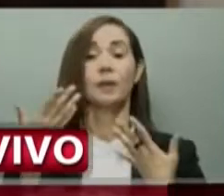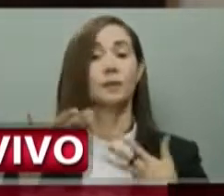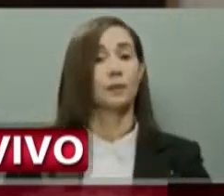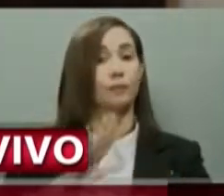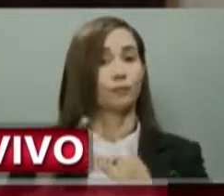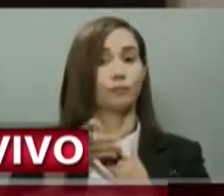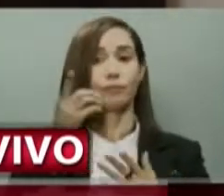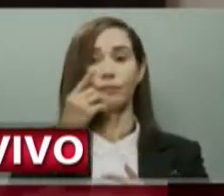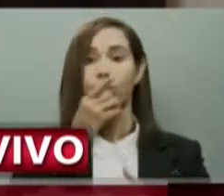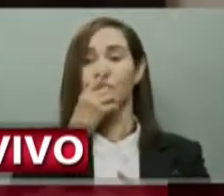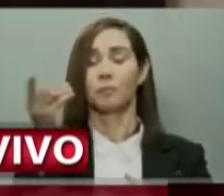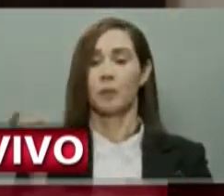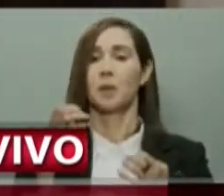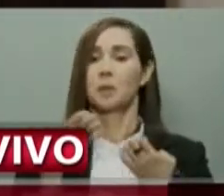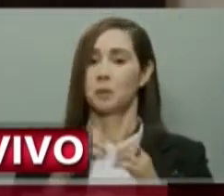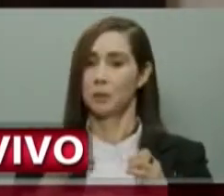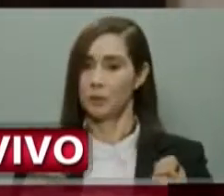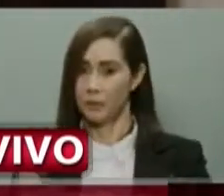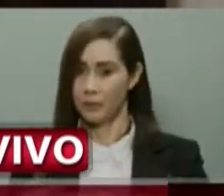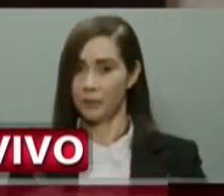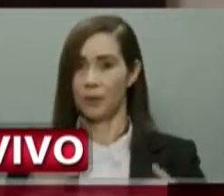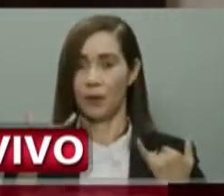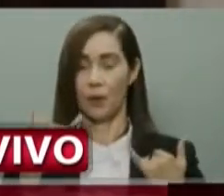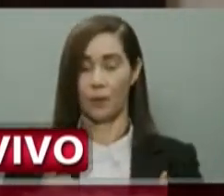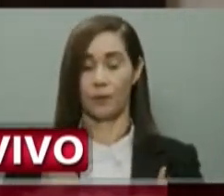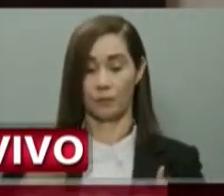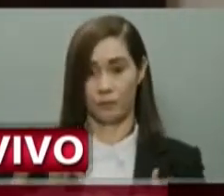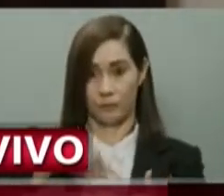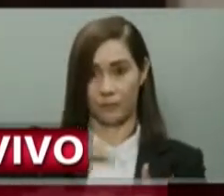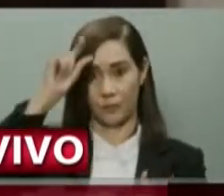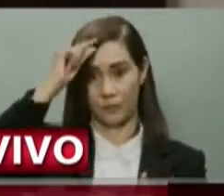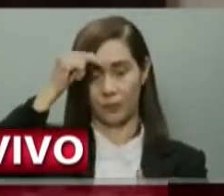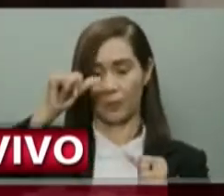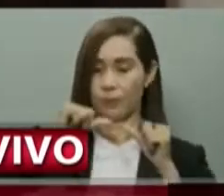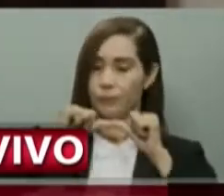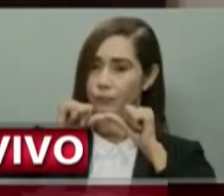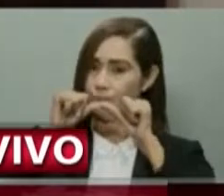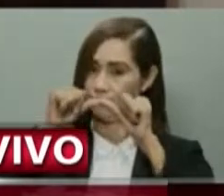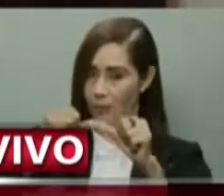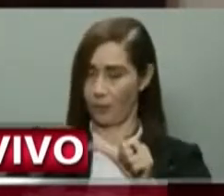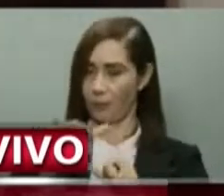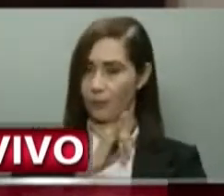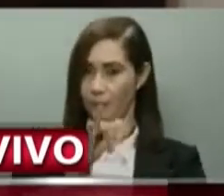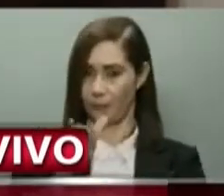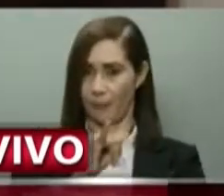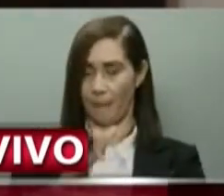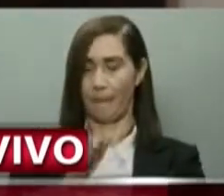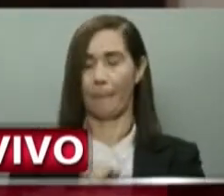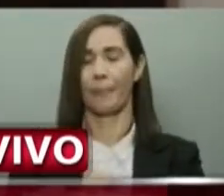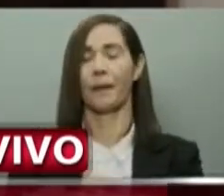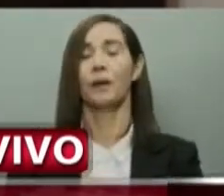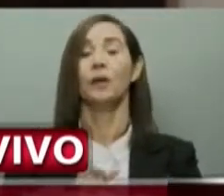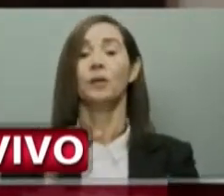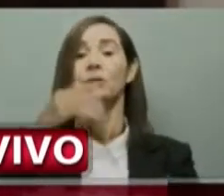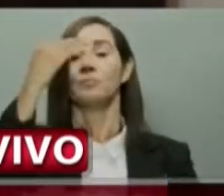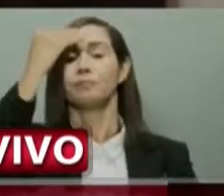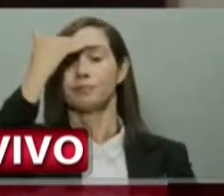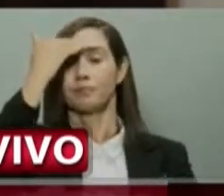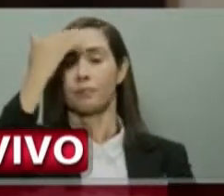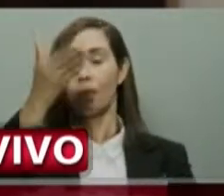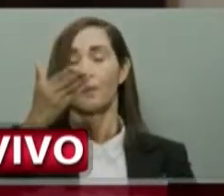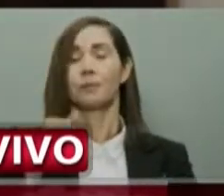parte y ahora le toca al gobierno continuar haciendo la suya. Como ustedes